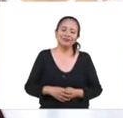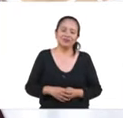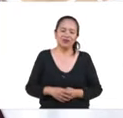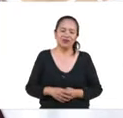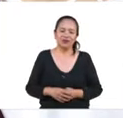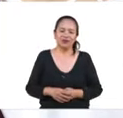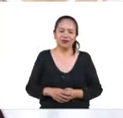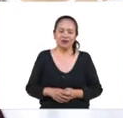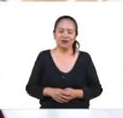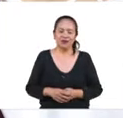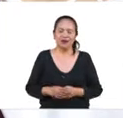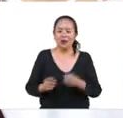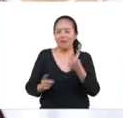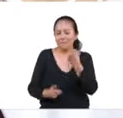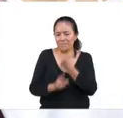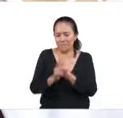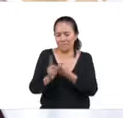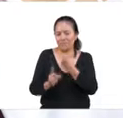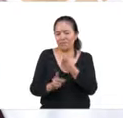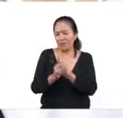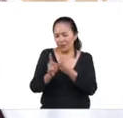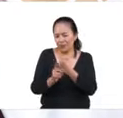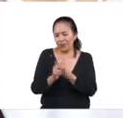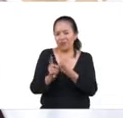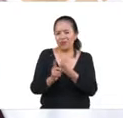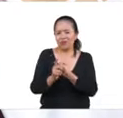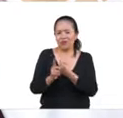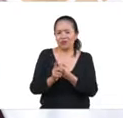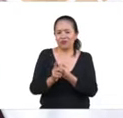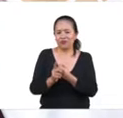cuando algunos,